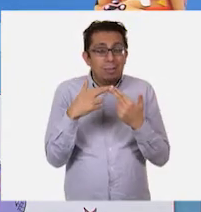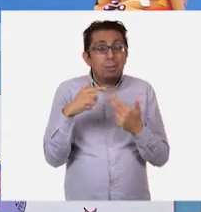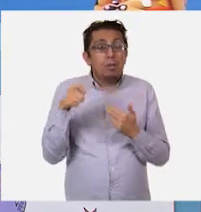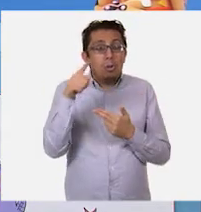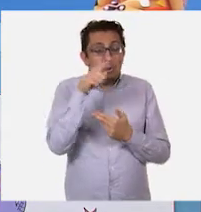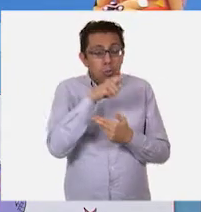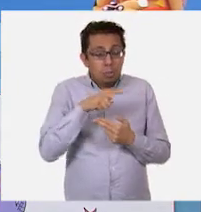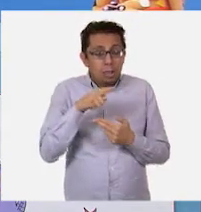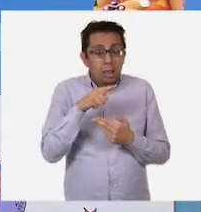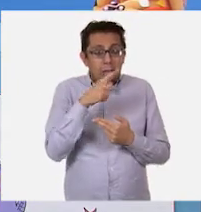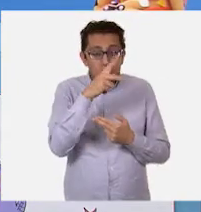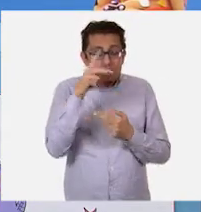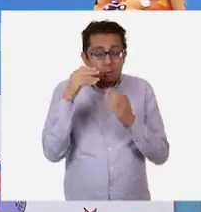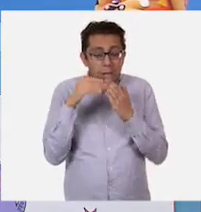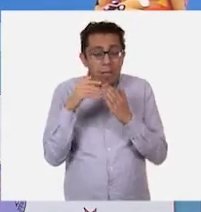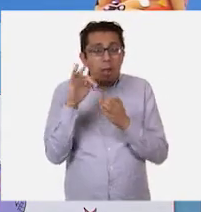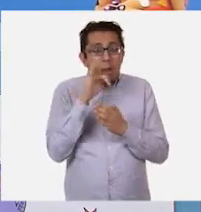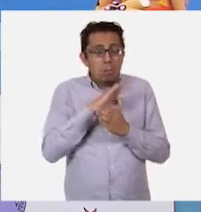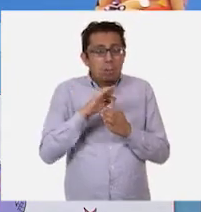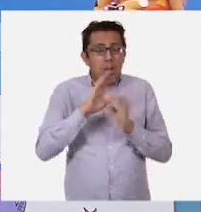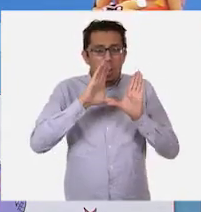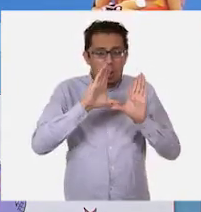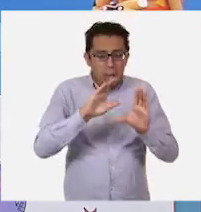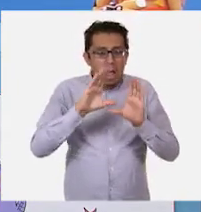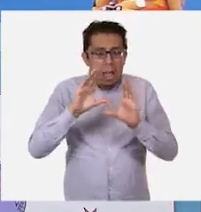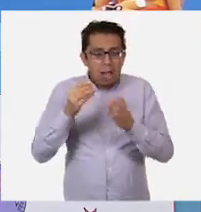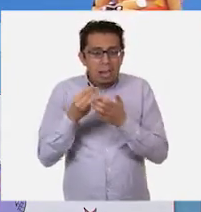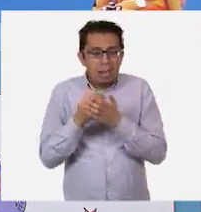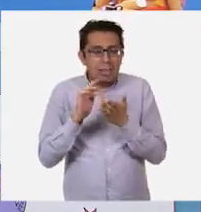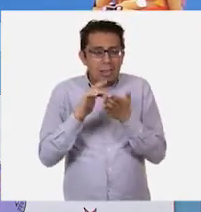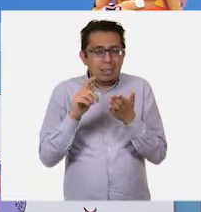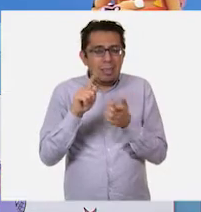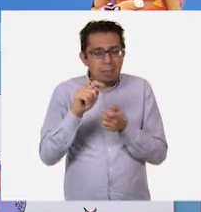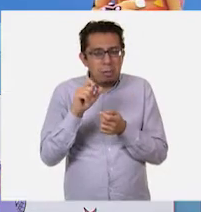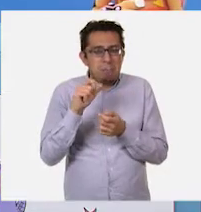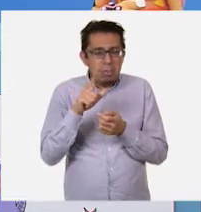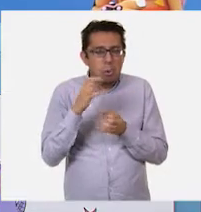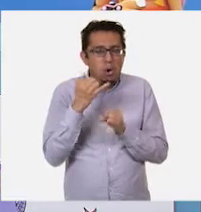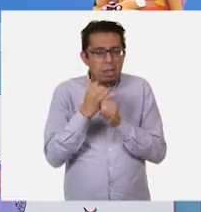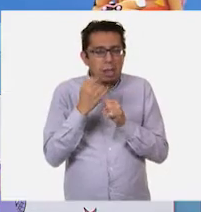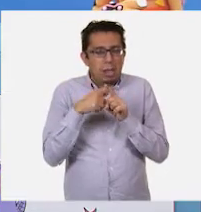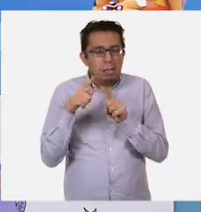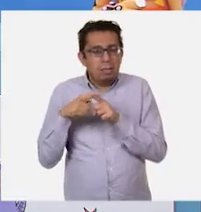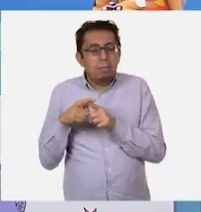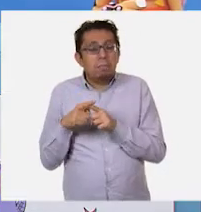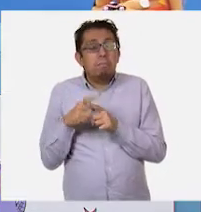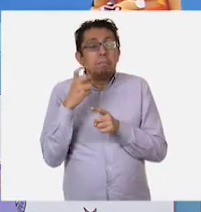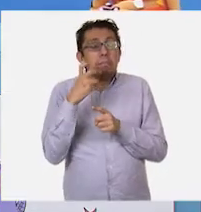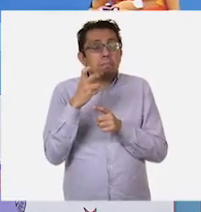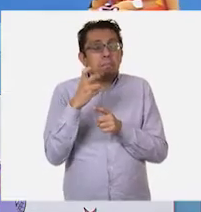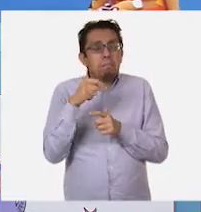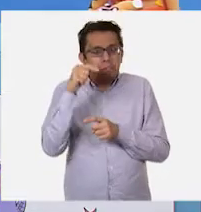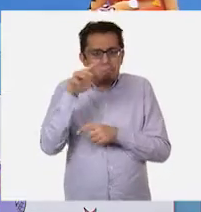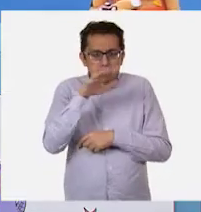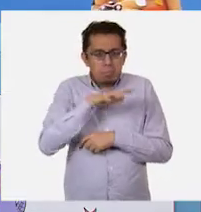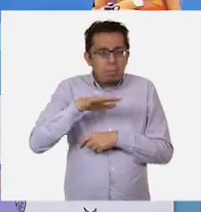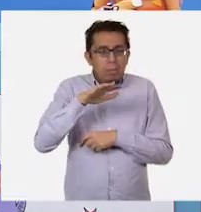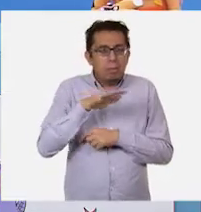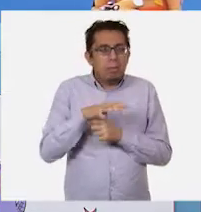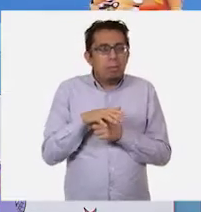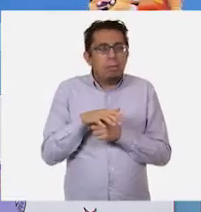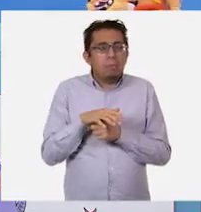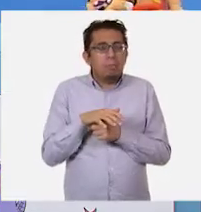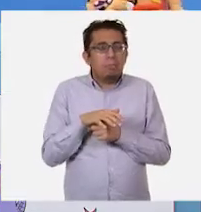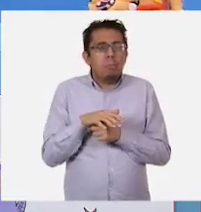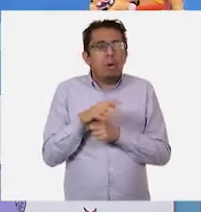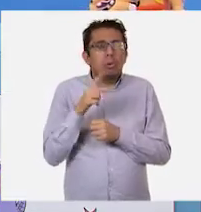sus estudiantes conocimientos mediante clases por TV y plataformas digitales, que convirtieron un espacio de su hogar en